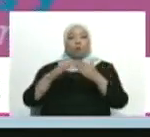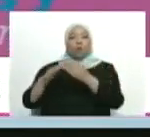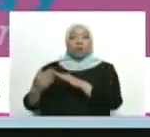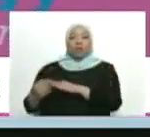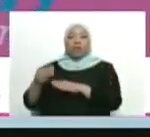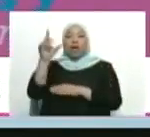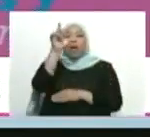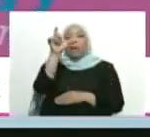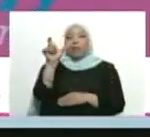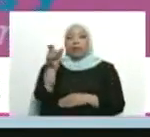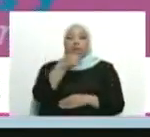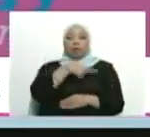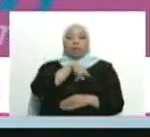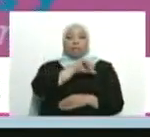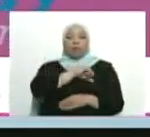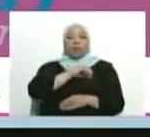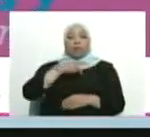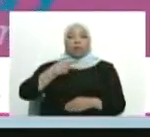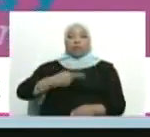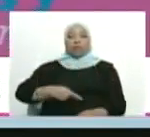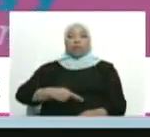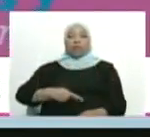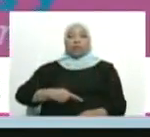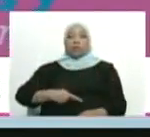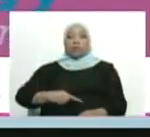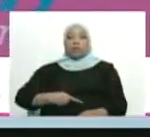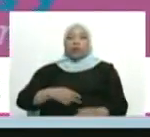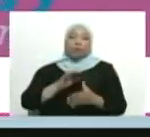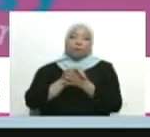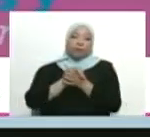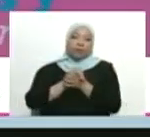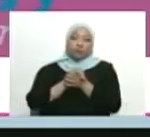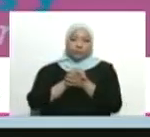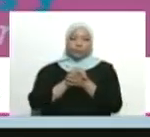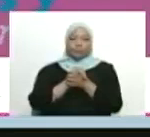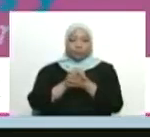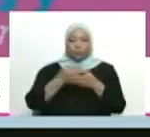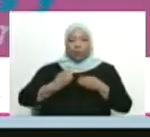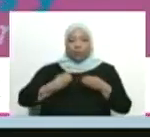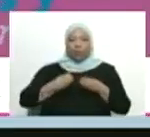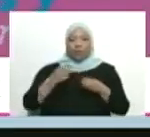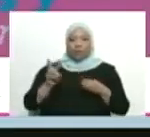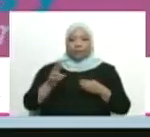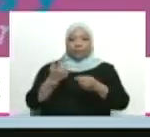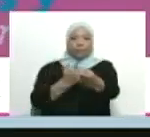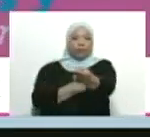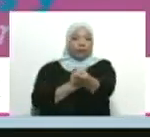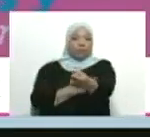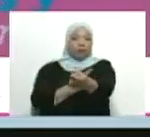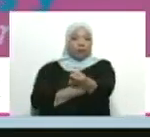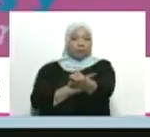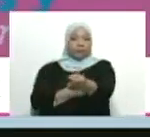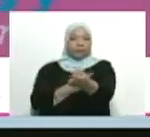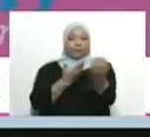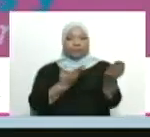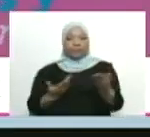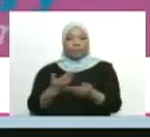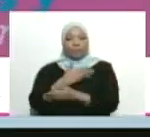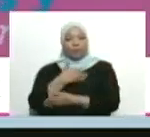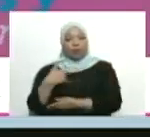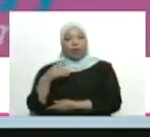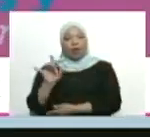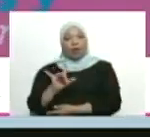española, portuguesa, son nuestros compatriotas, son nuestros hermanos y hermanas, los queremos